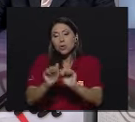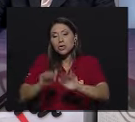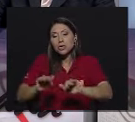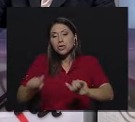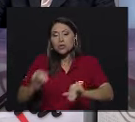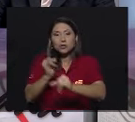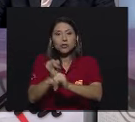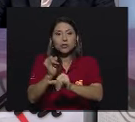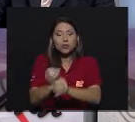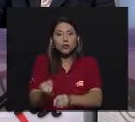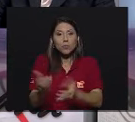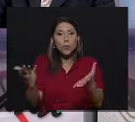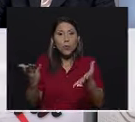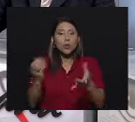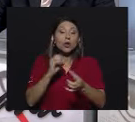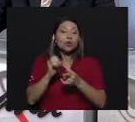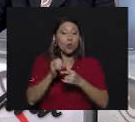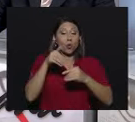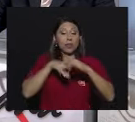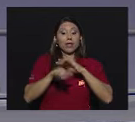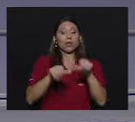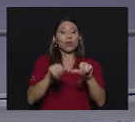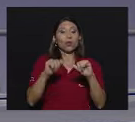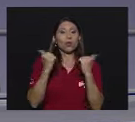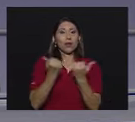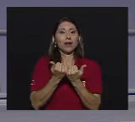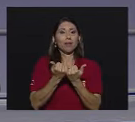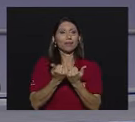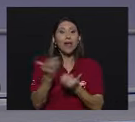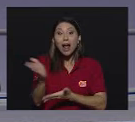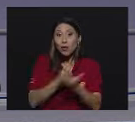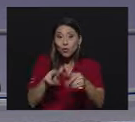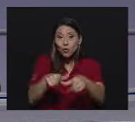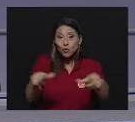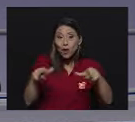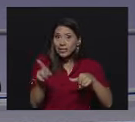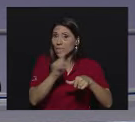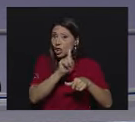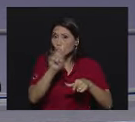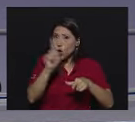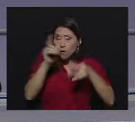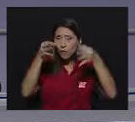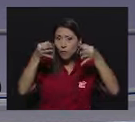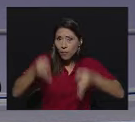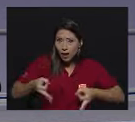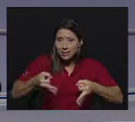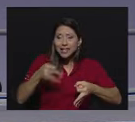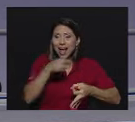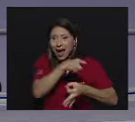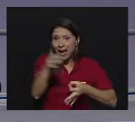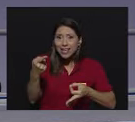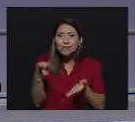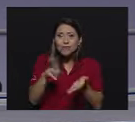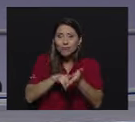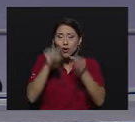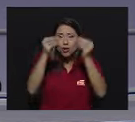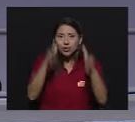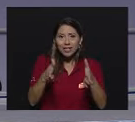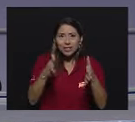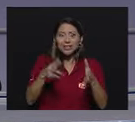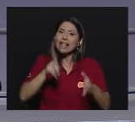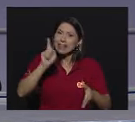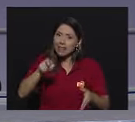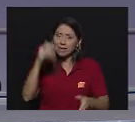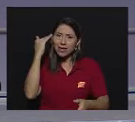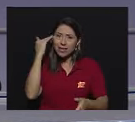aula específica. Hay muchos contextos, inclusive no formales, donde estamos teniendo docentes y es necesario que eso se sepa. Un segundo